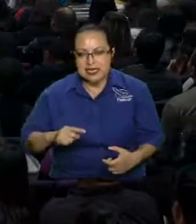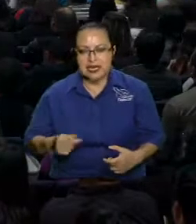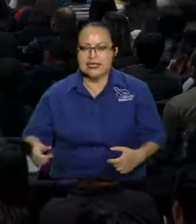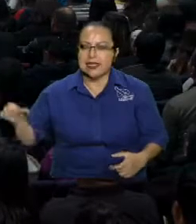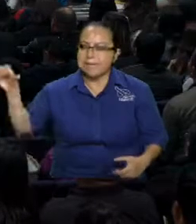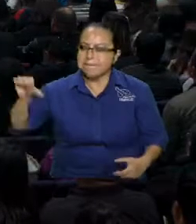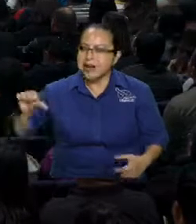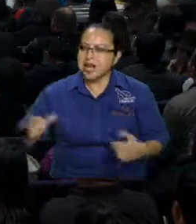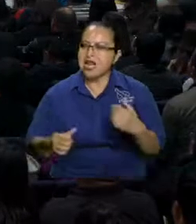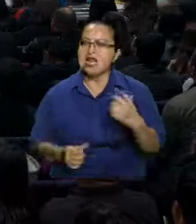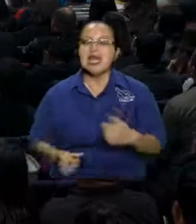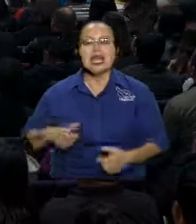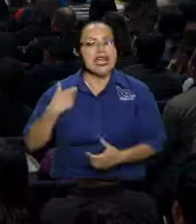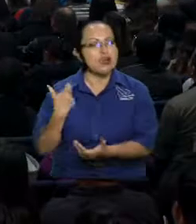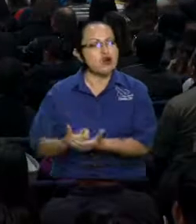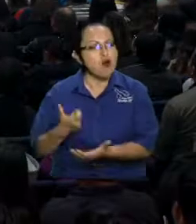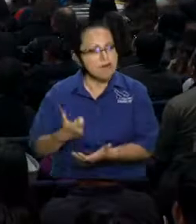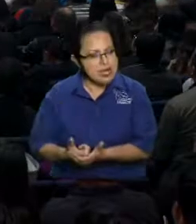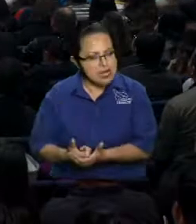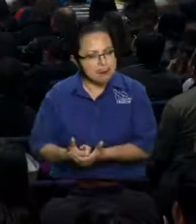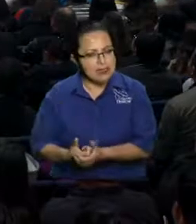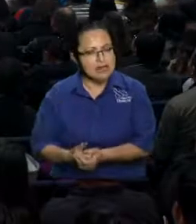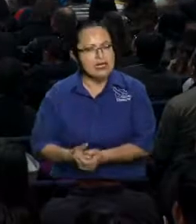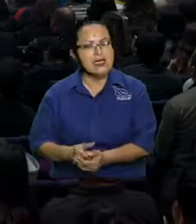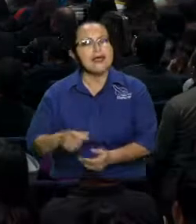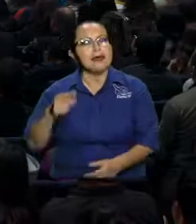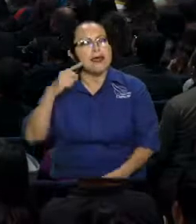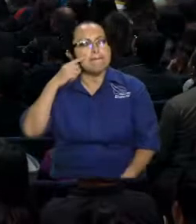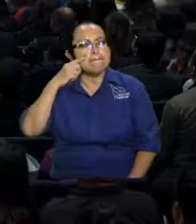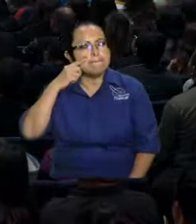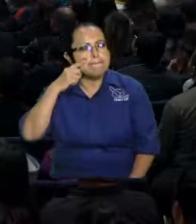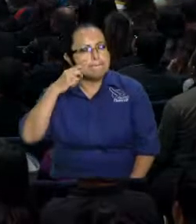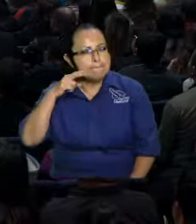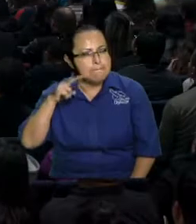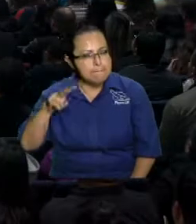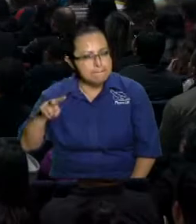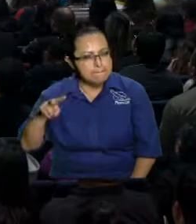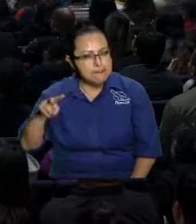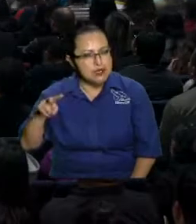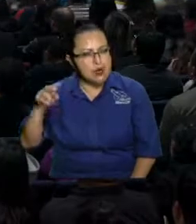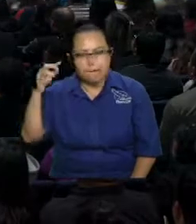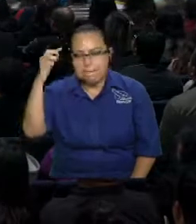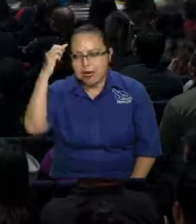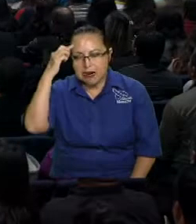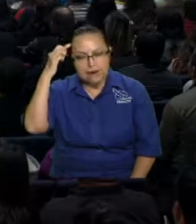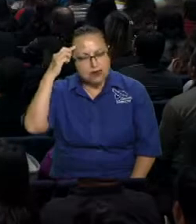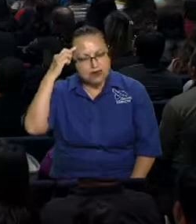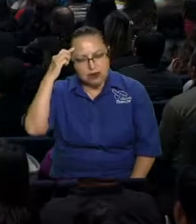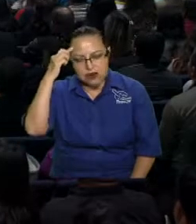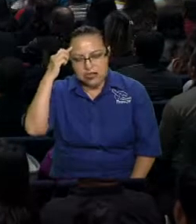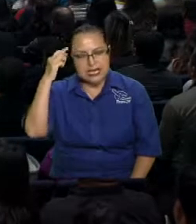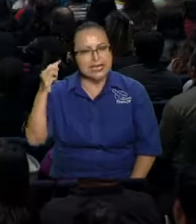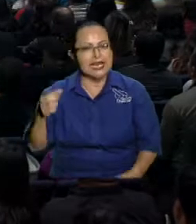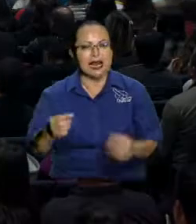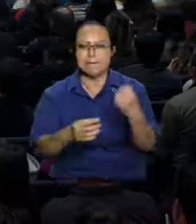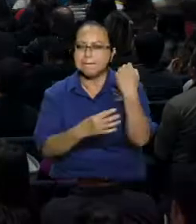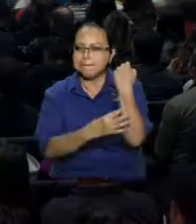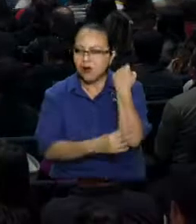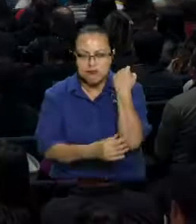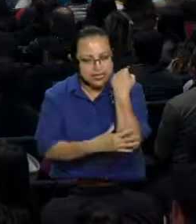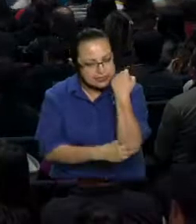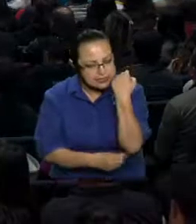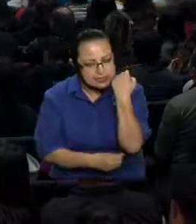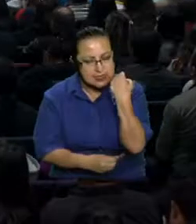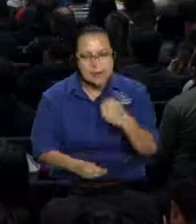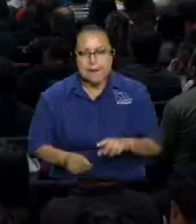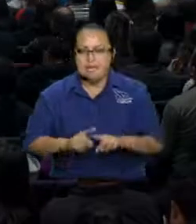mal económicamente? Que el apóstol Pablo les dijo: no, ustedes no, ustedes están exentos. Y ellos dijeron: no, nosotros no estamos